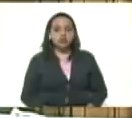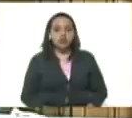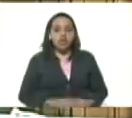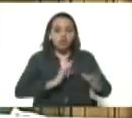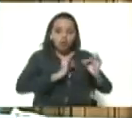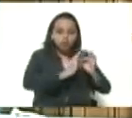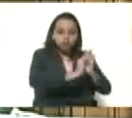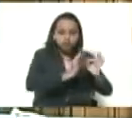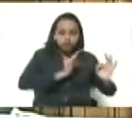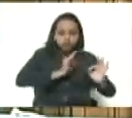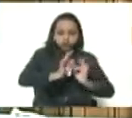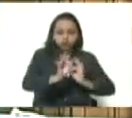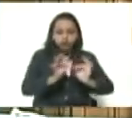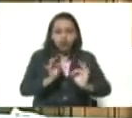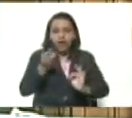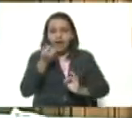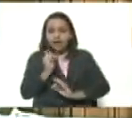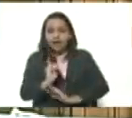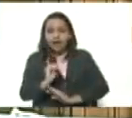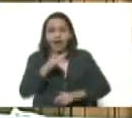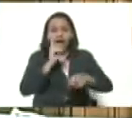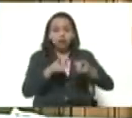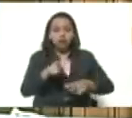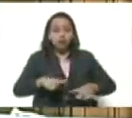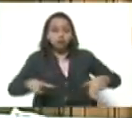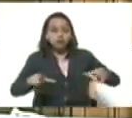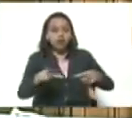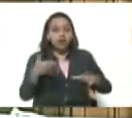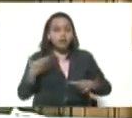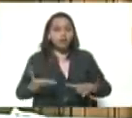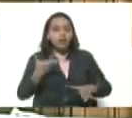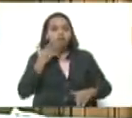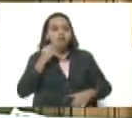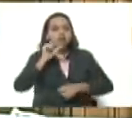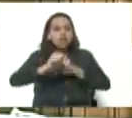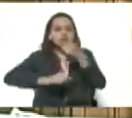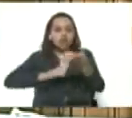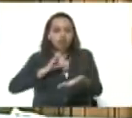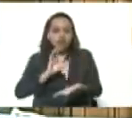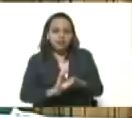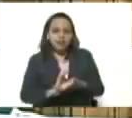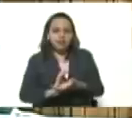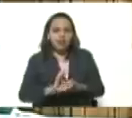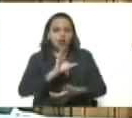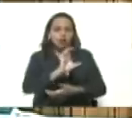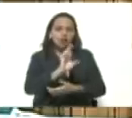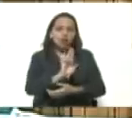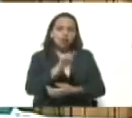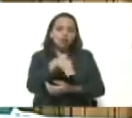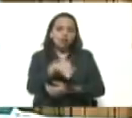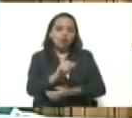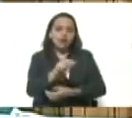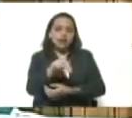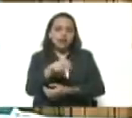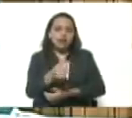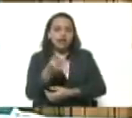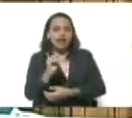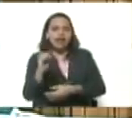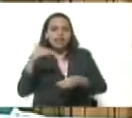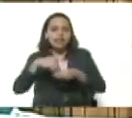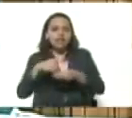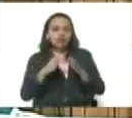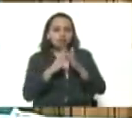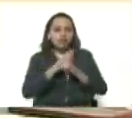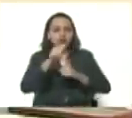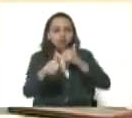de transmisión que hay en algunos lugares importantes como Caracas, Cumaná? Aquí tengo los datos. Señora vicepresidenta,